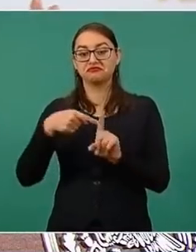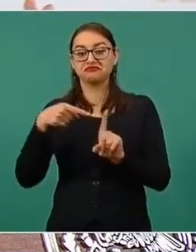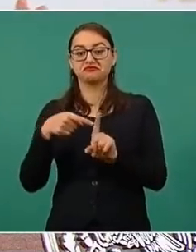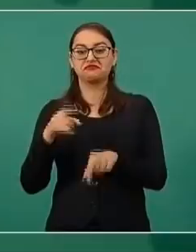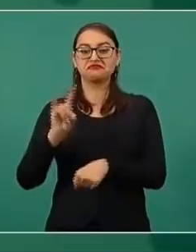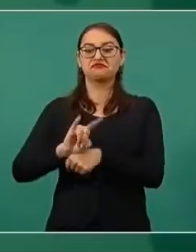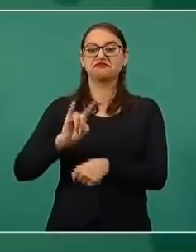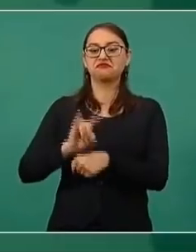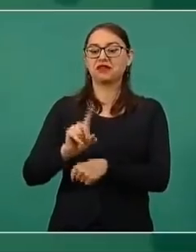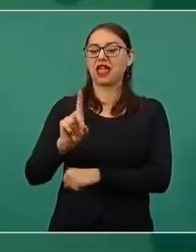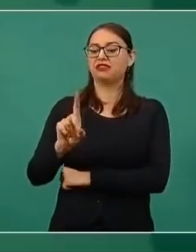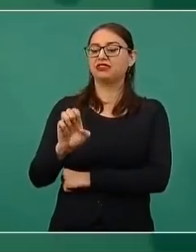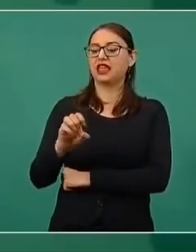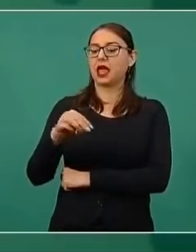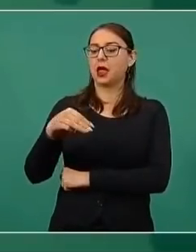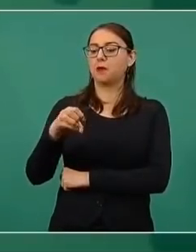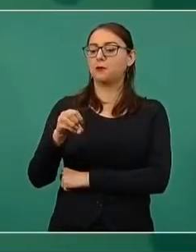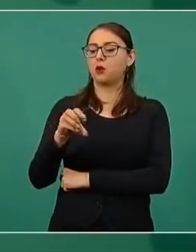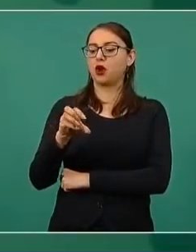de simulación.